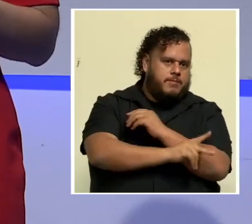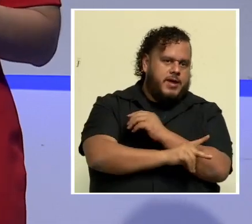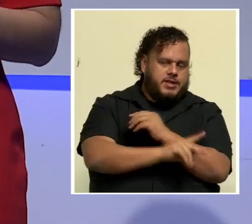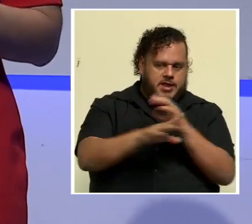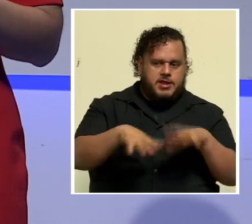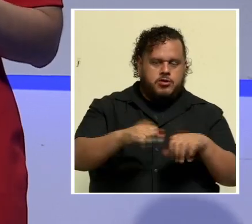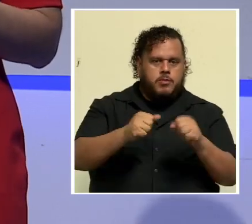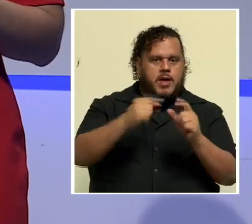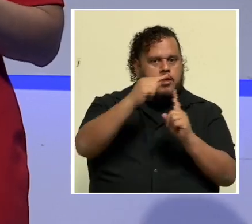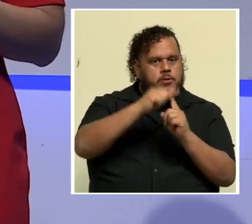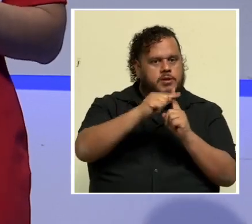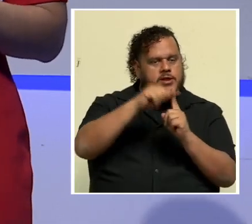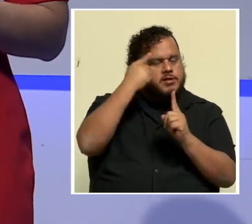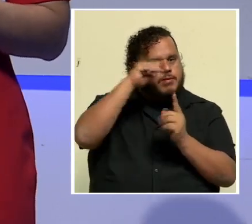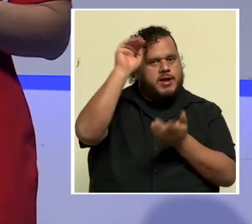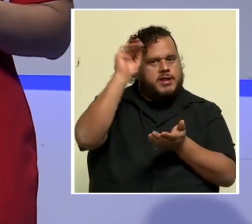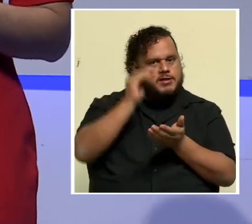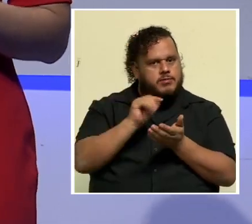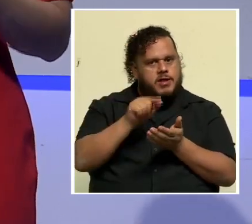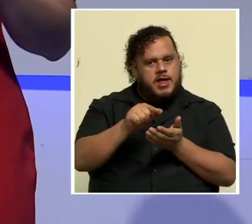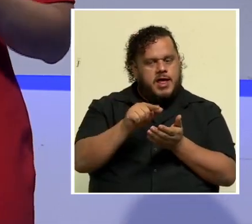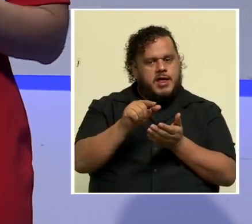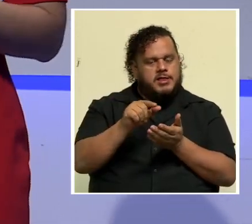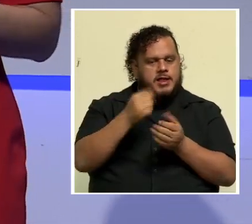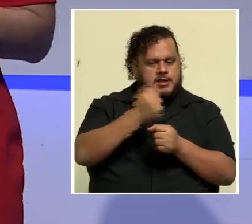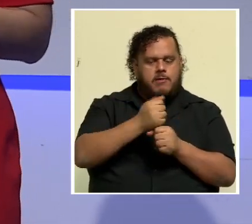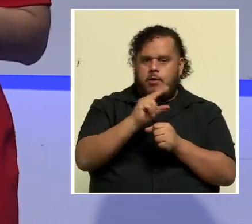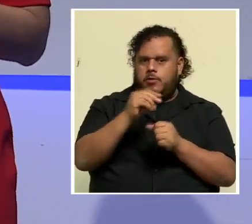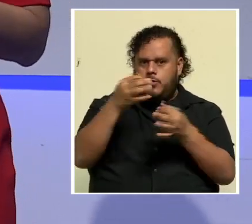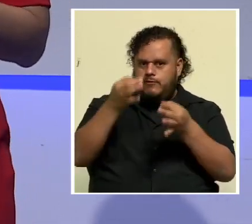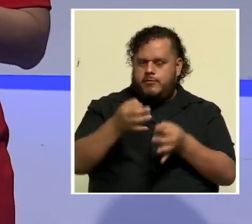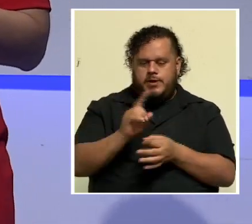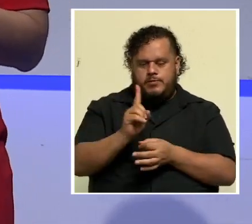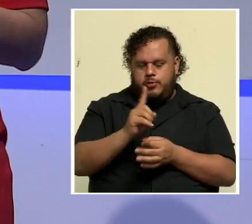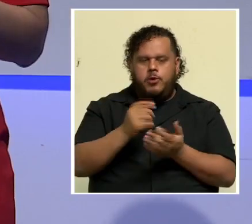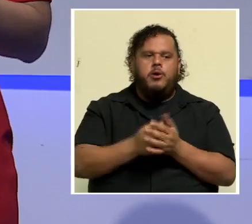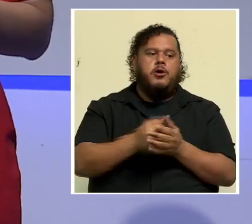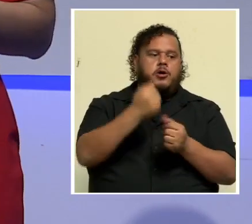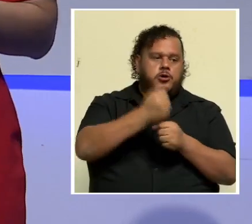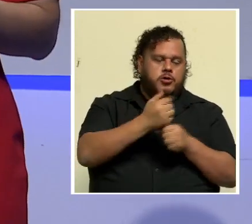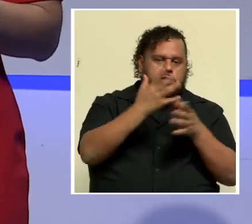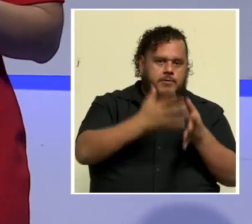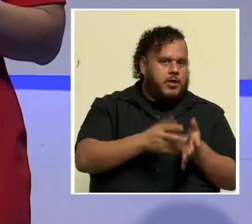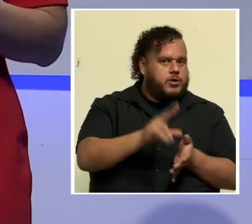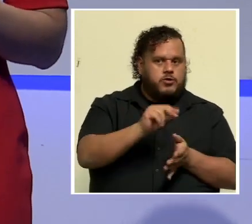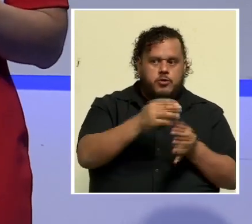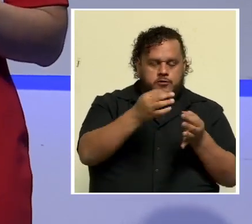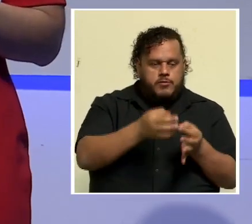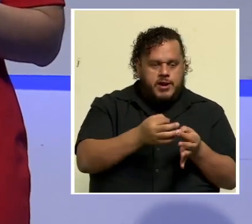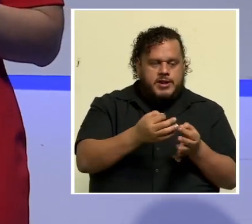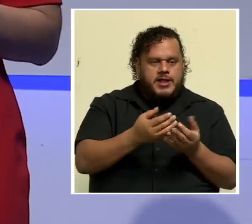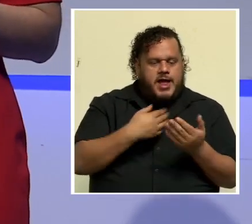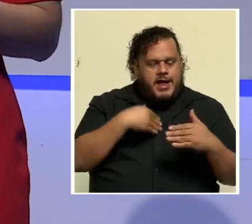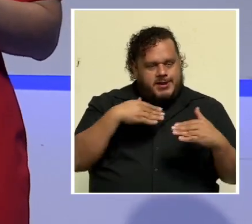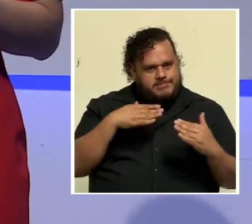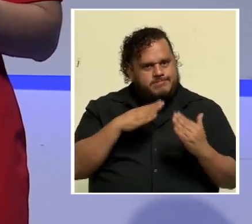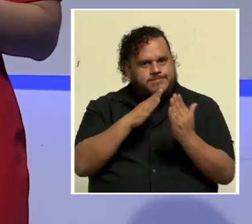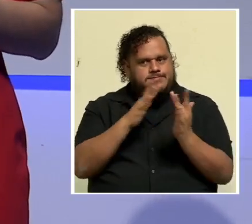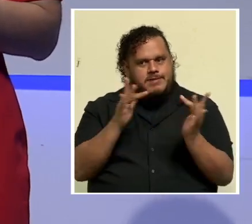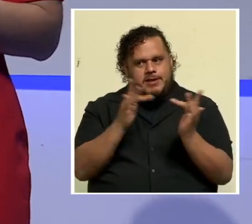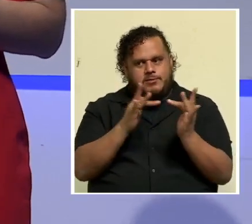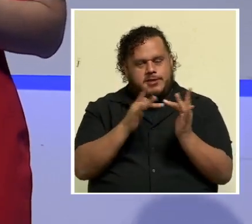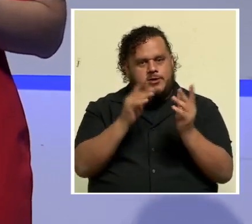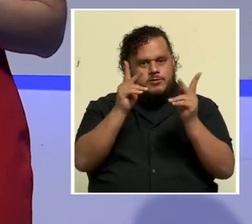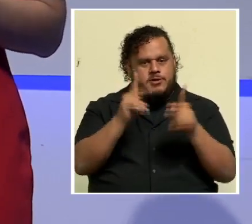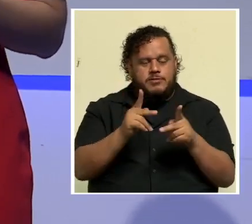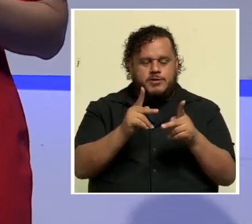tomado medidas para disminuir esta informalidad, sino que simplemente los trabajadores informales, al verse más expuestos al contacto con la